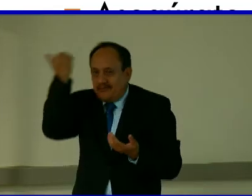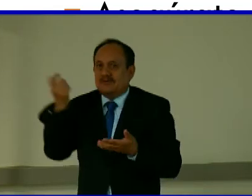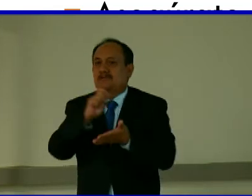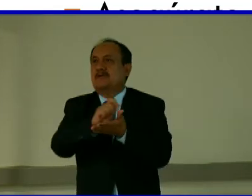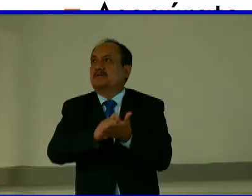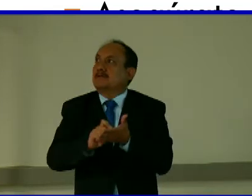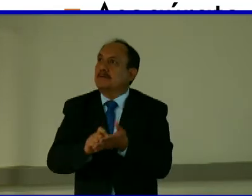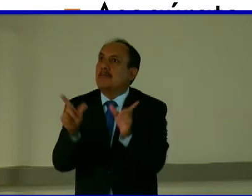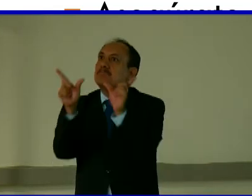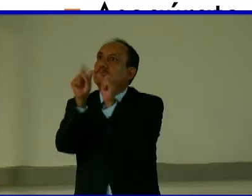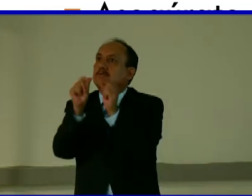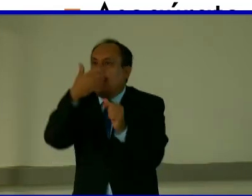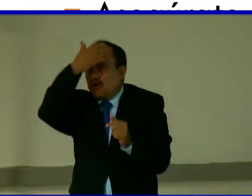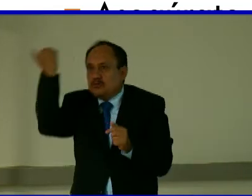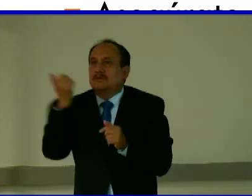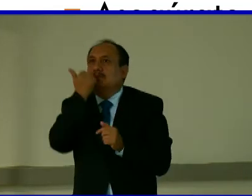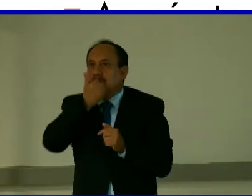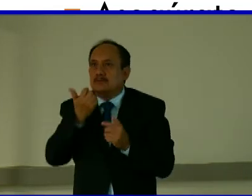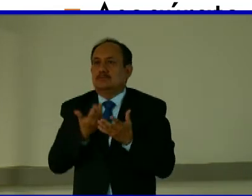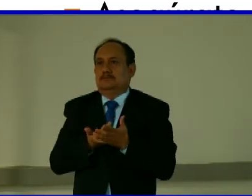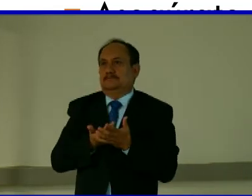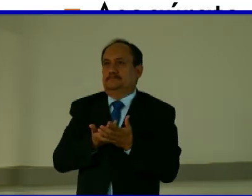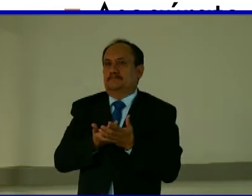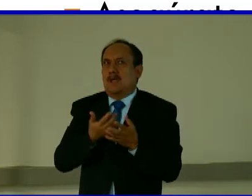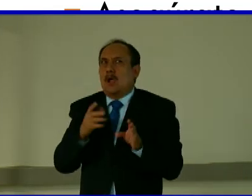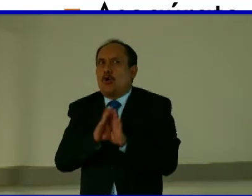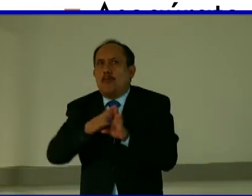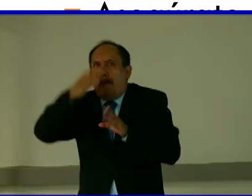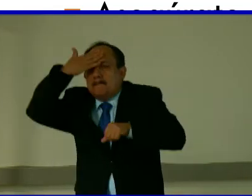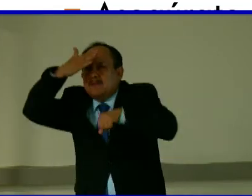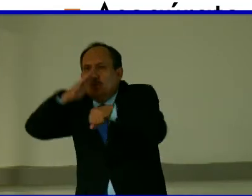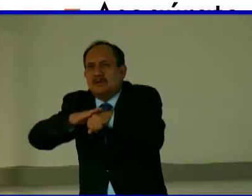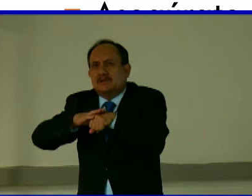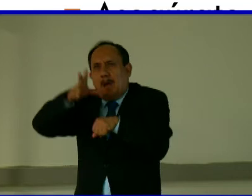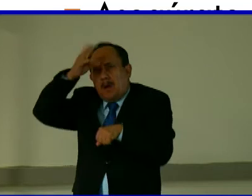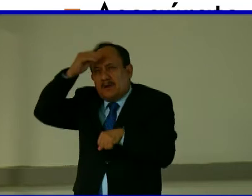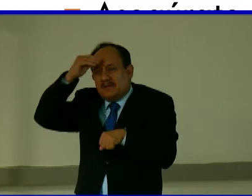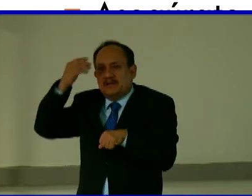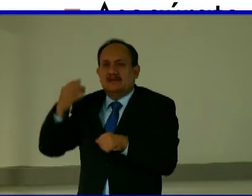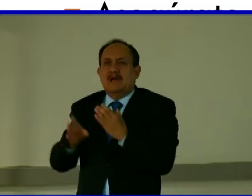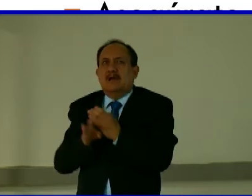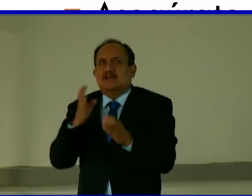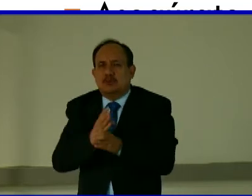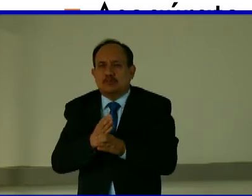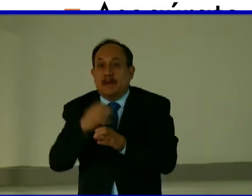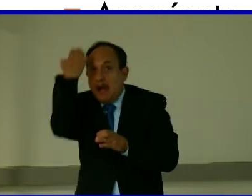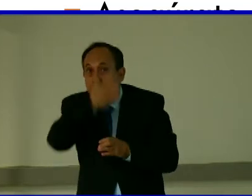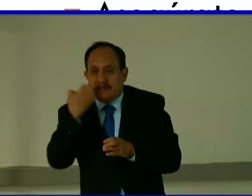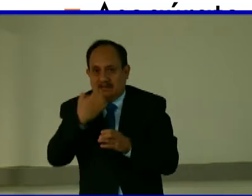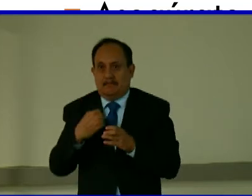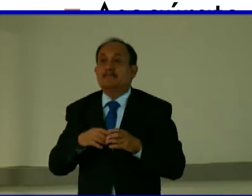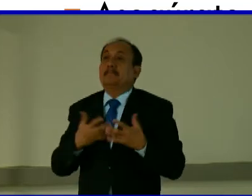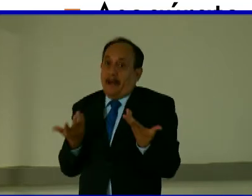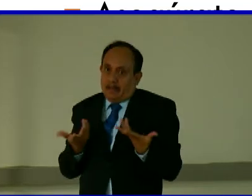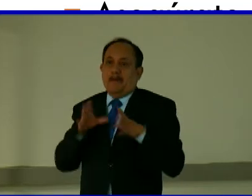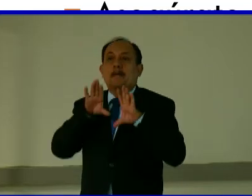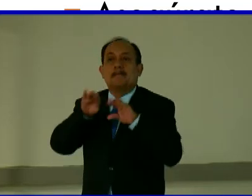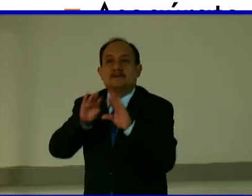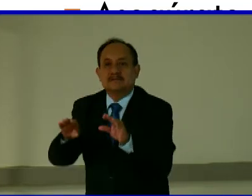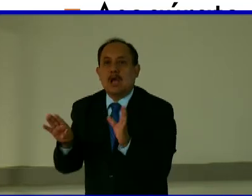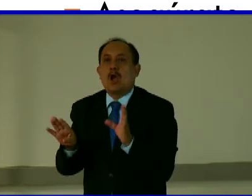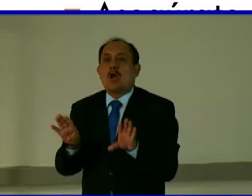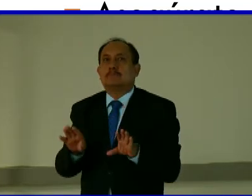notas, los estudiantes no saben cómo memorizarse las cosas para una prueba. Vamos a enseñarles cómo hacerlo.